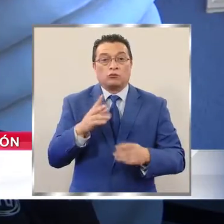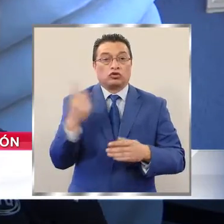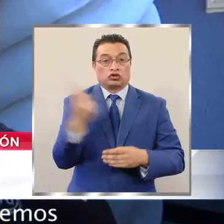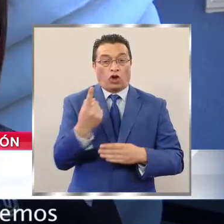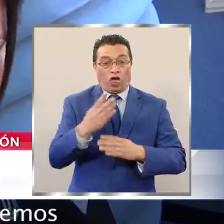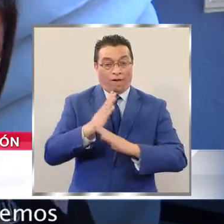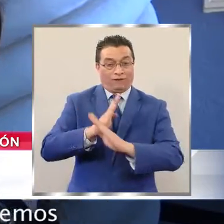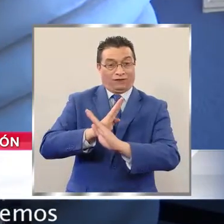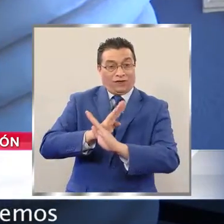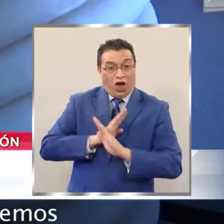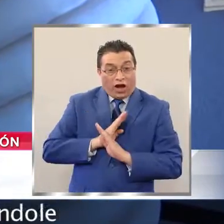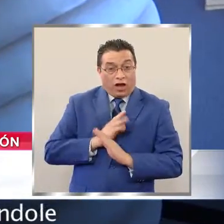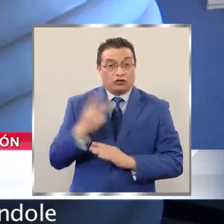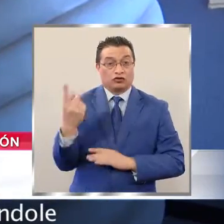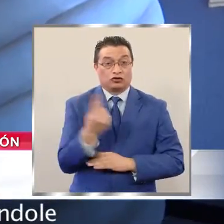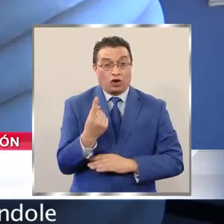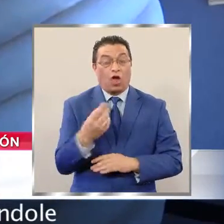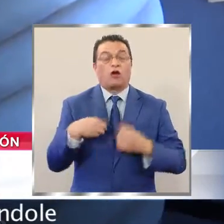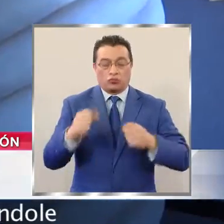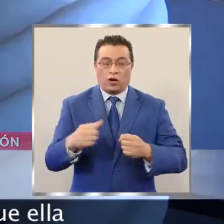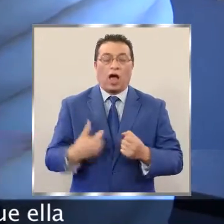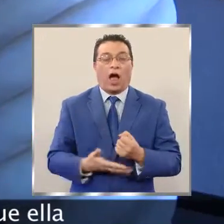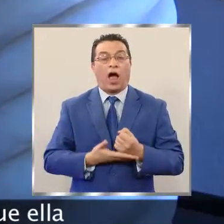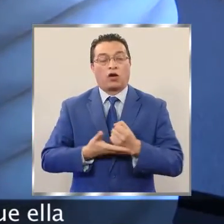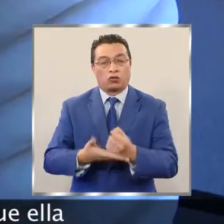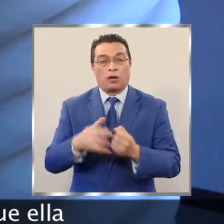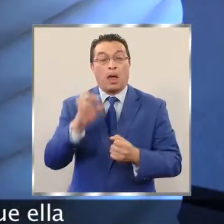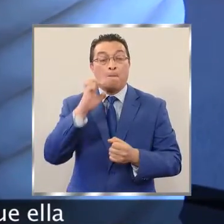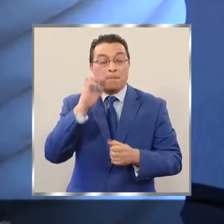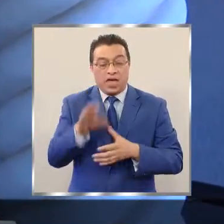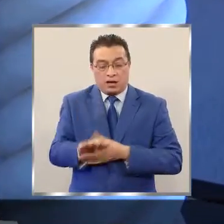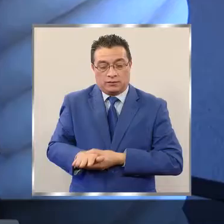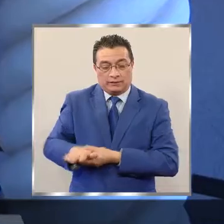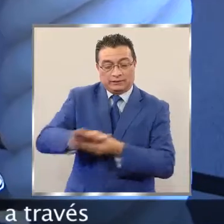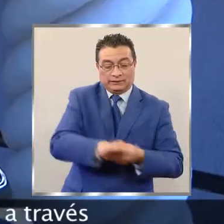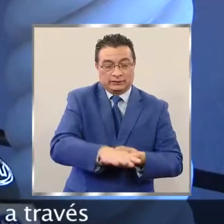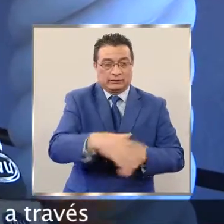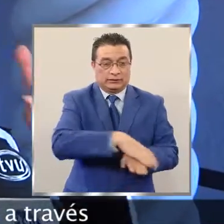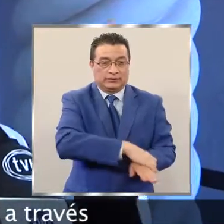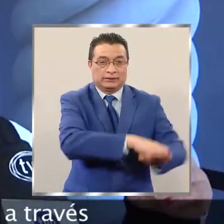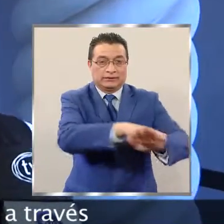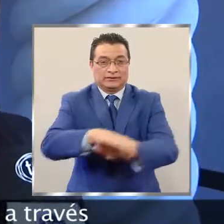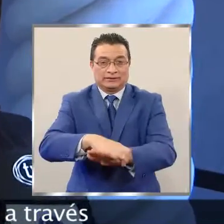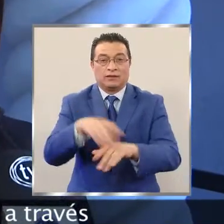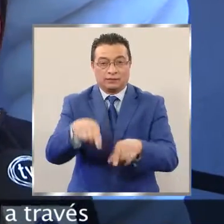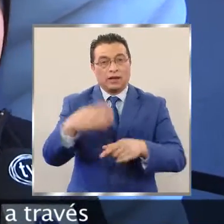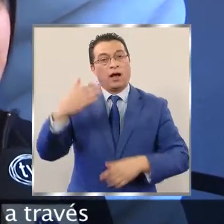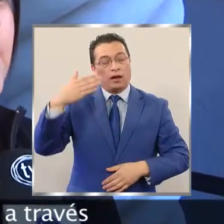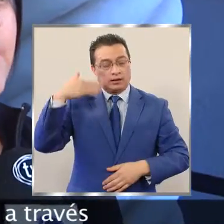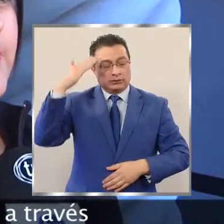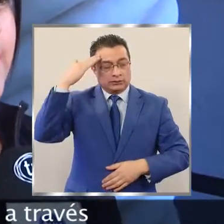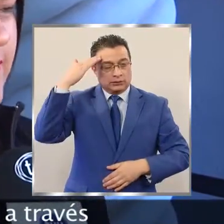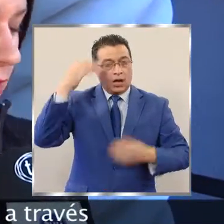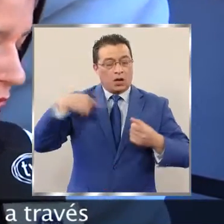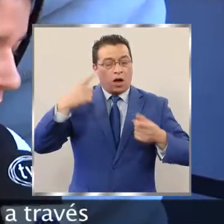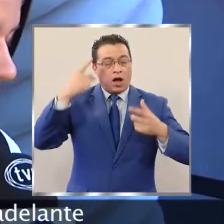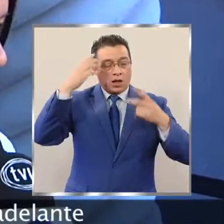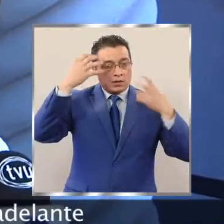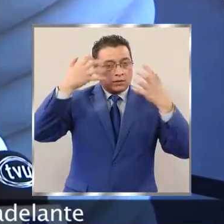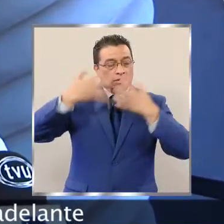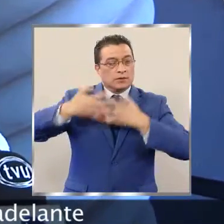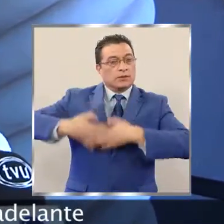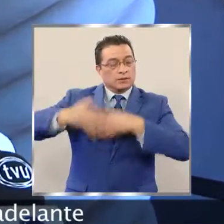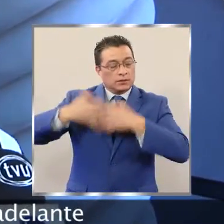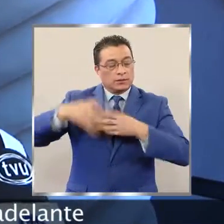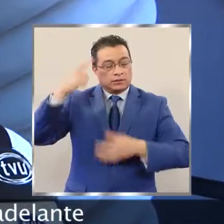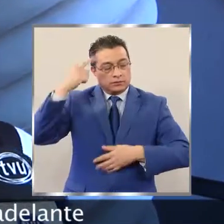por sí sola y bueno, nosotros tenemos que ayudarla, ir poniéndole el pie adelante para que ella vaya avanzando, su mente vaya revelando a través